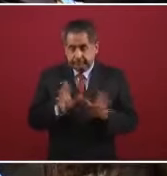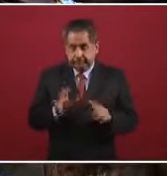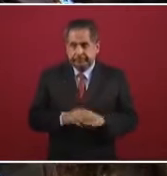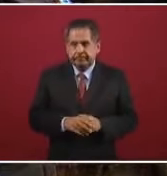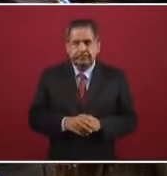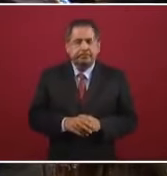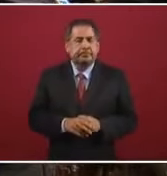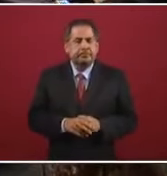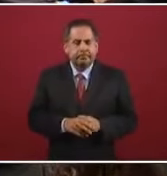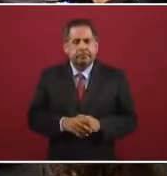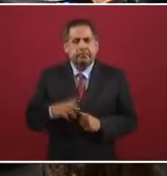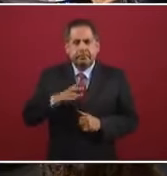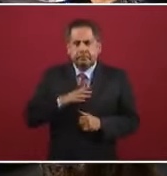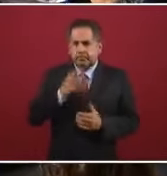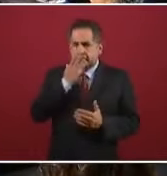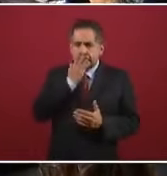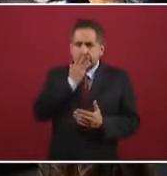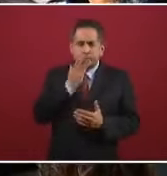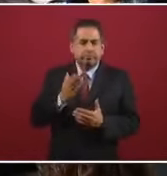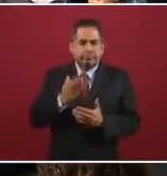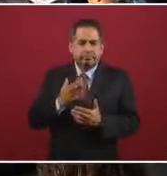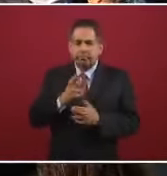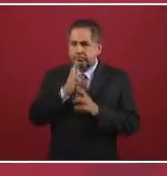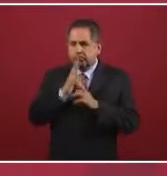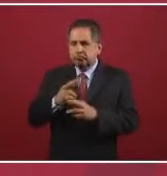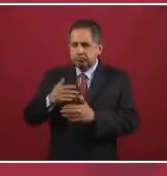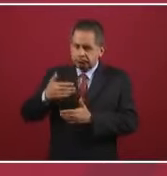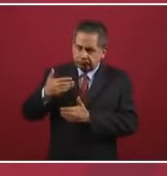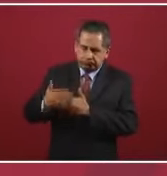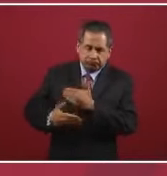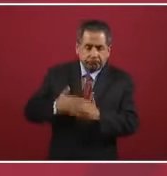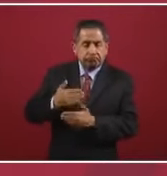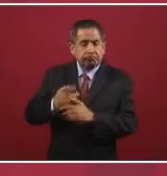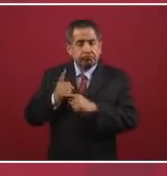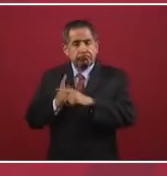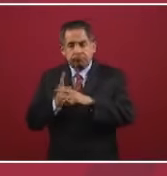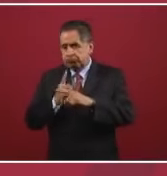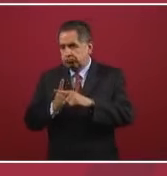han habido buenos resultados en esta estrategia.